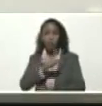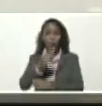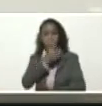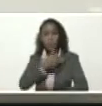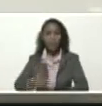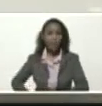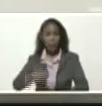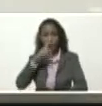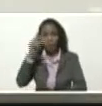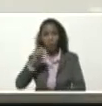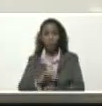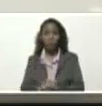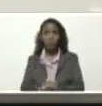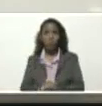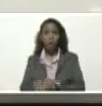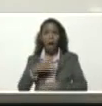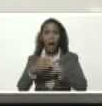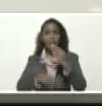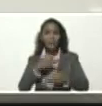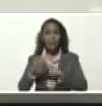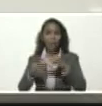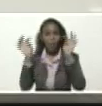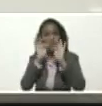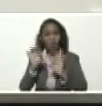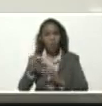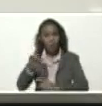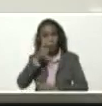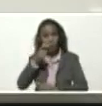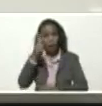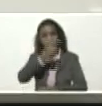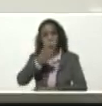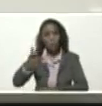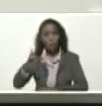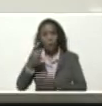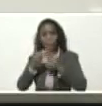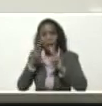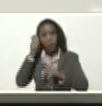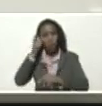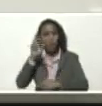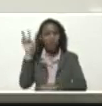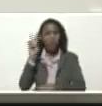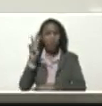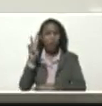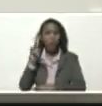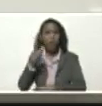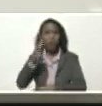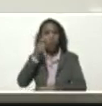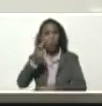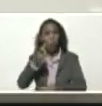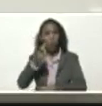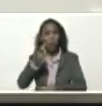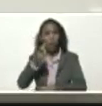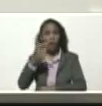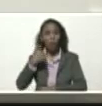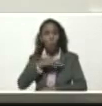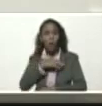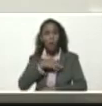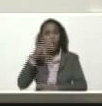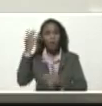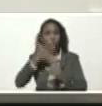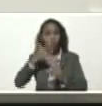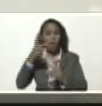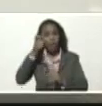Nicolás Maduro Moro, damos garantía de seguridad ciudadana, garantía de paz al pueblo venezolano. Tengan la seguridad que nuestros órganos de seguridad